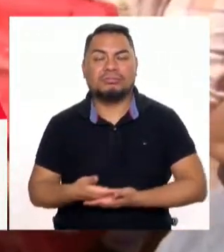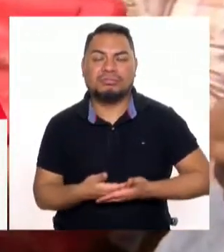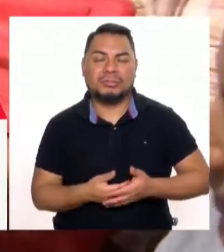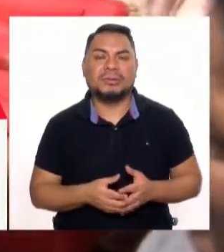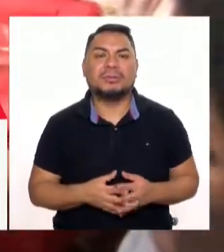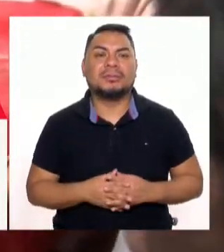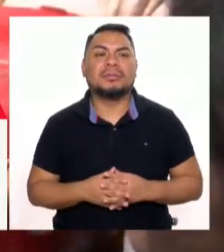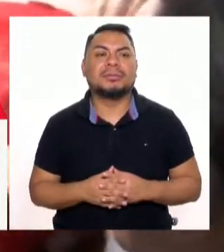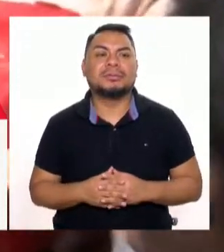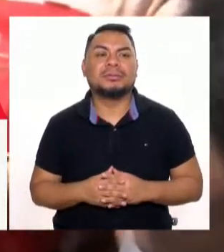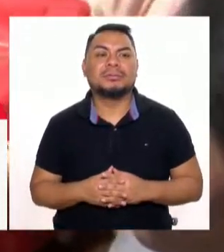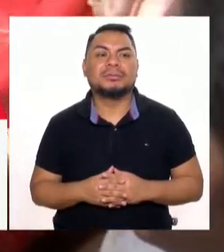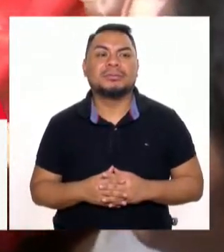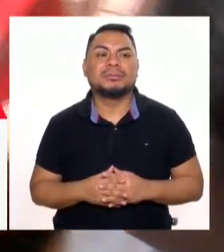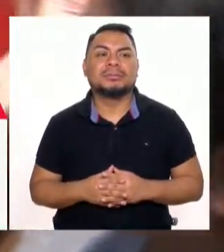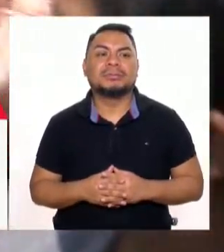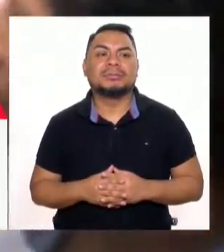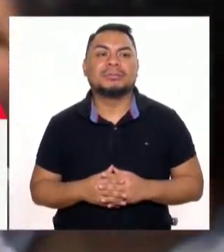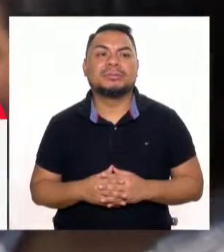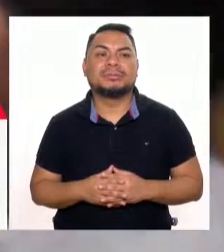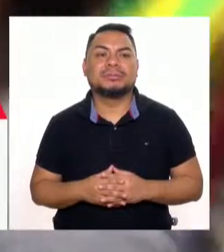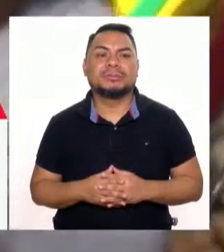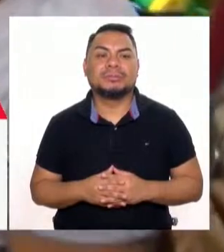vamos a ver